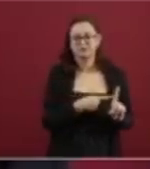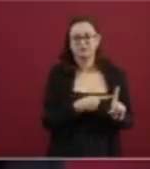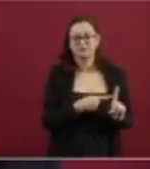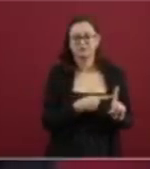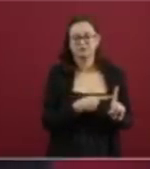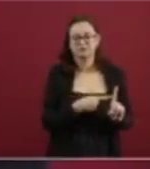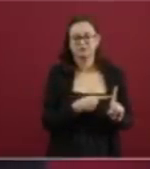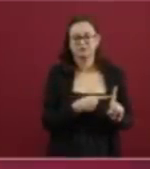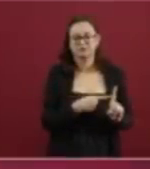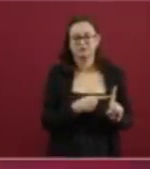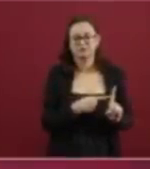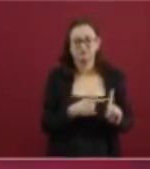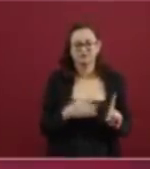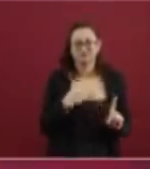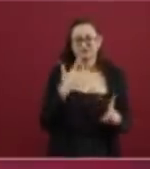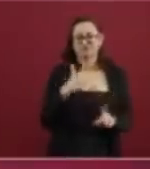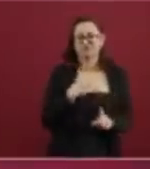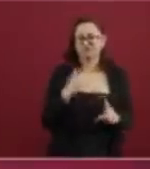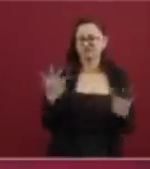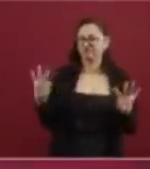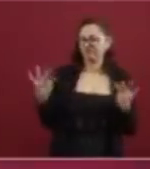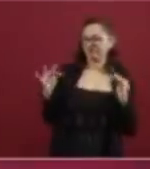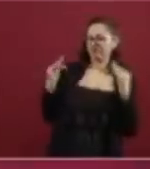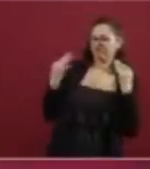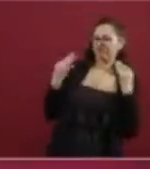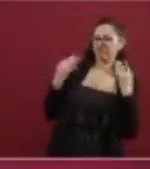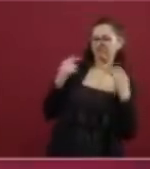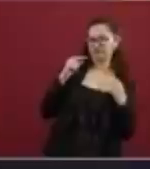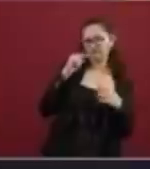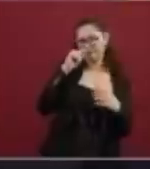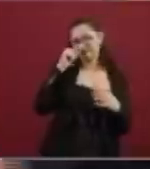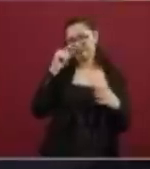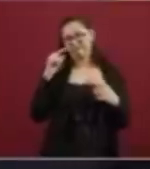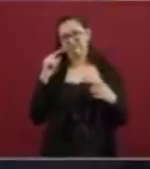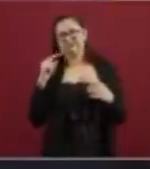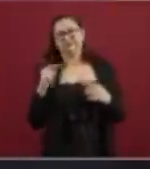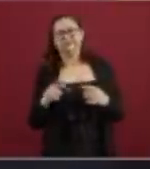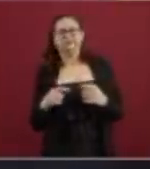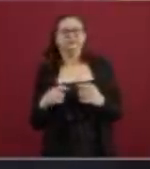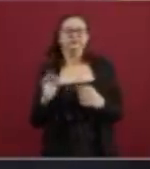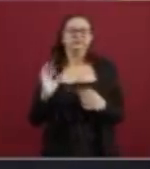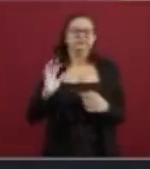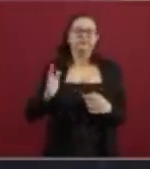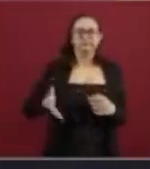sentirse importante, se rodeaba de